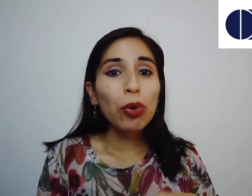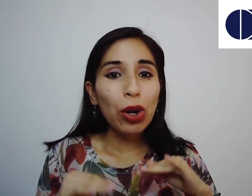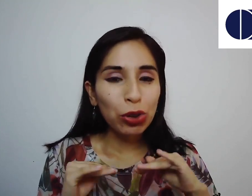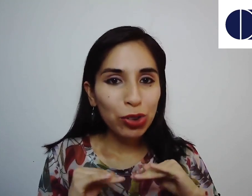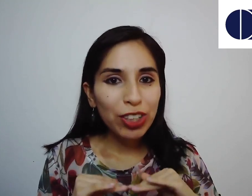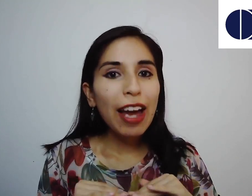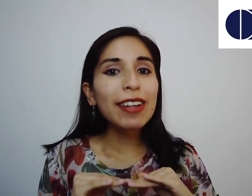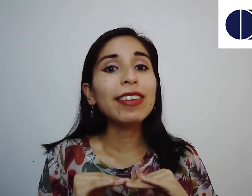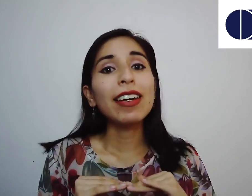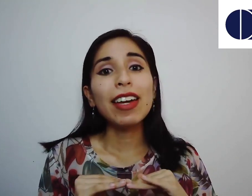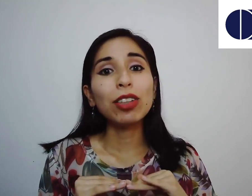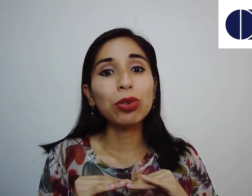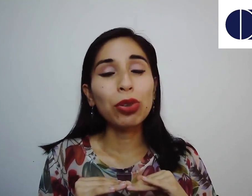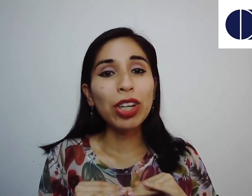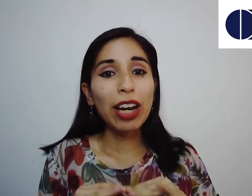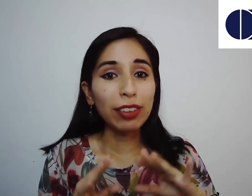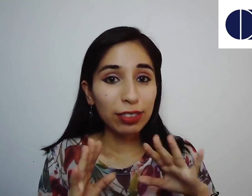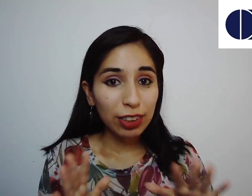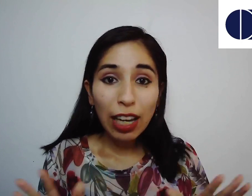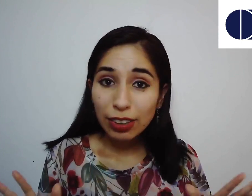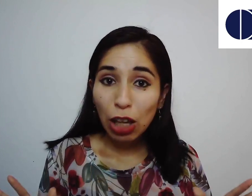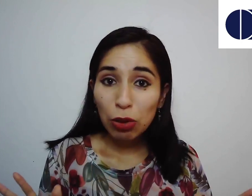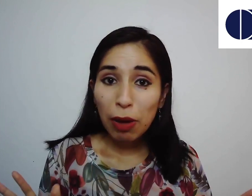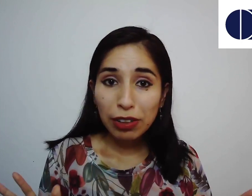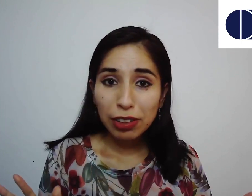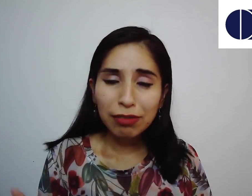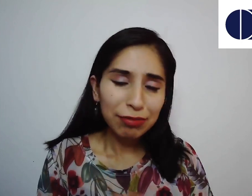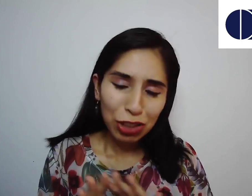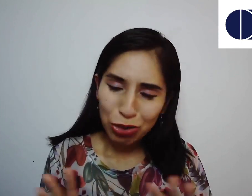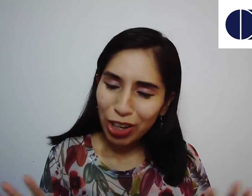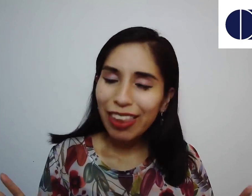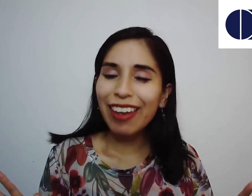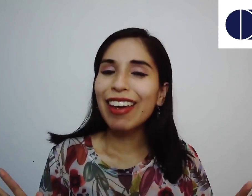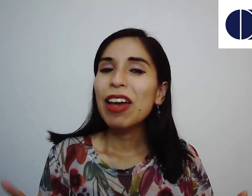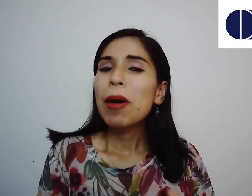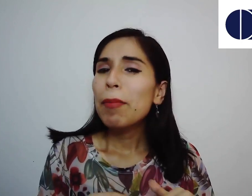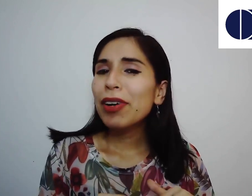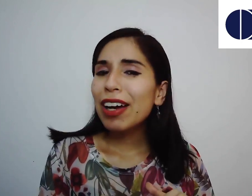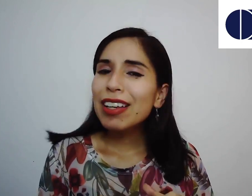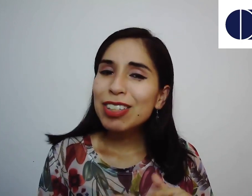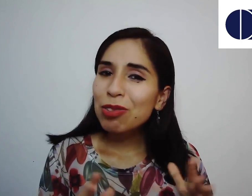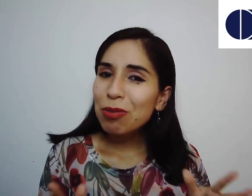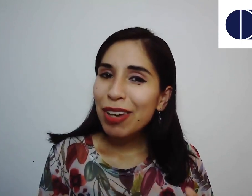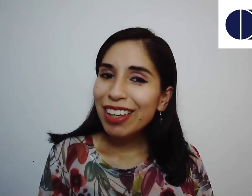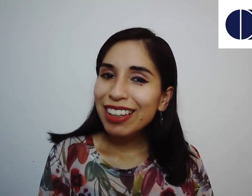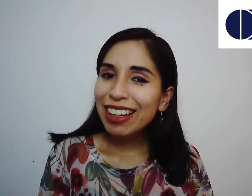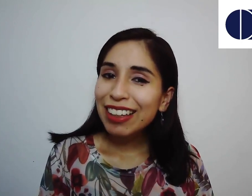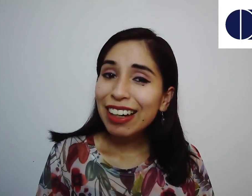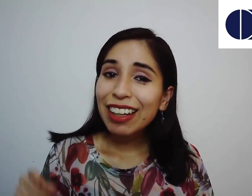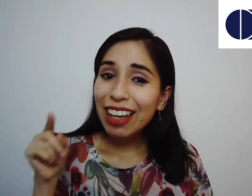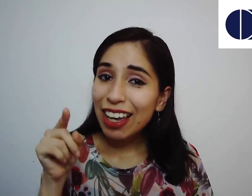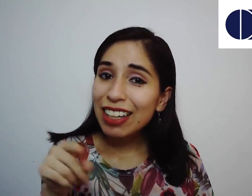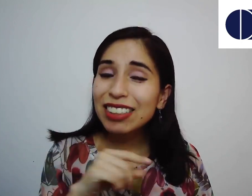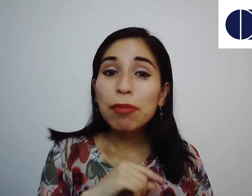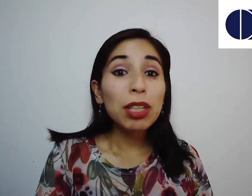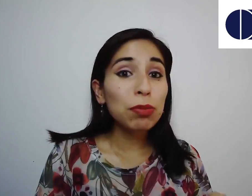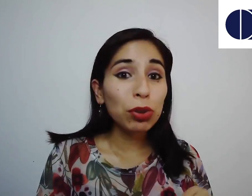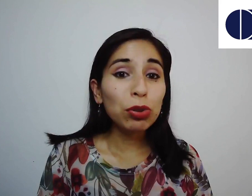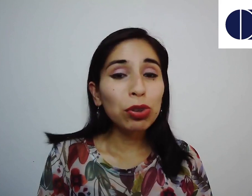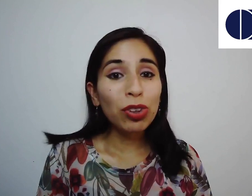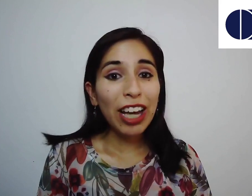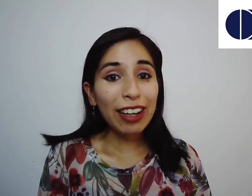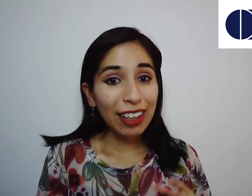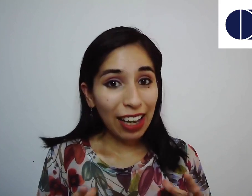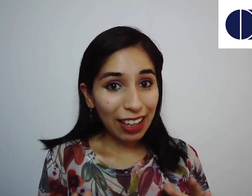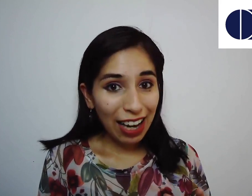conectado cuando ya en el tutorial ya ha estado en marcha descuide porque a las cinco y media de la tarde este mismo